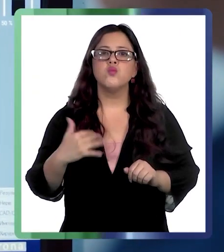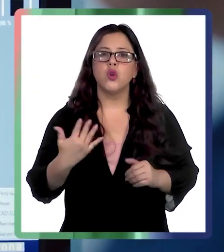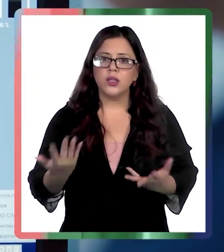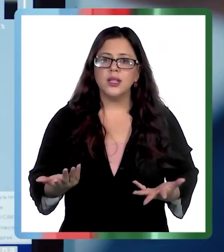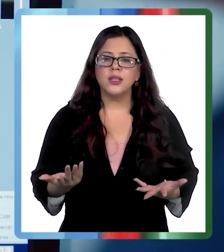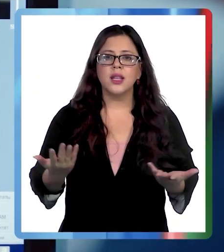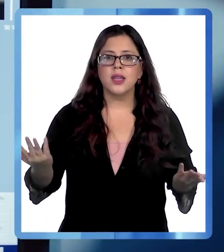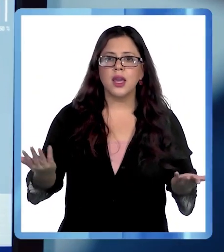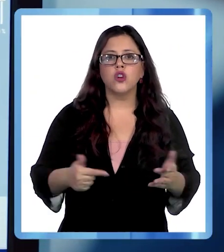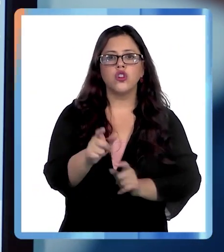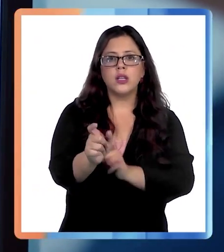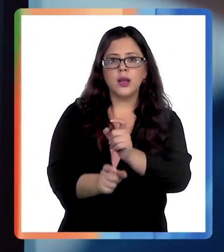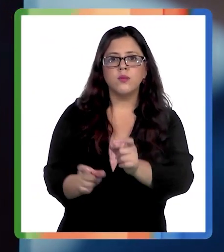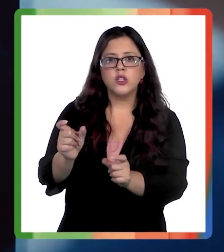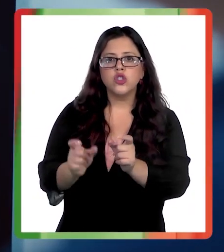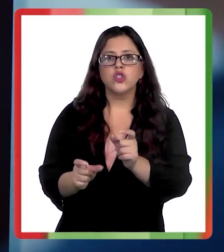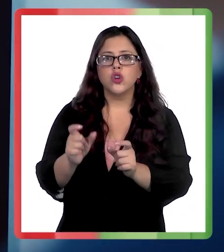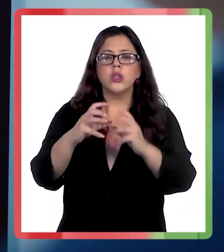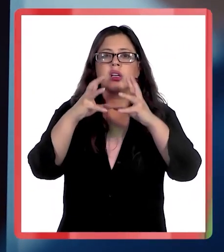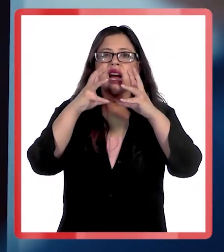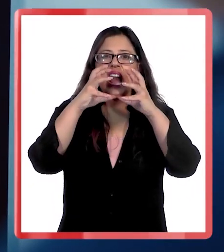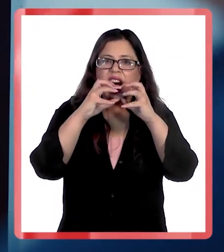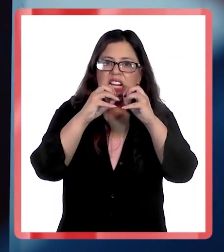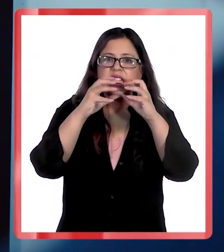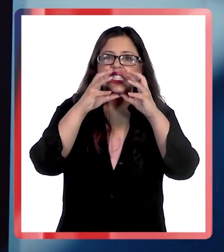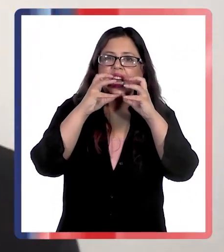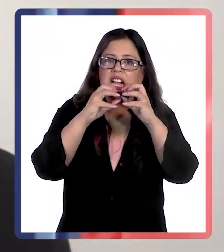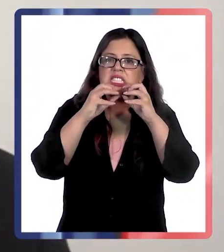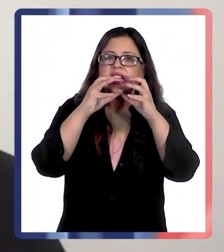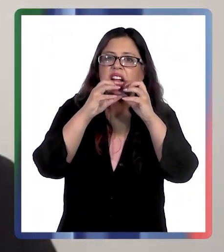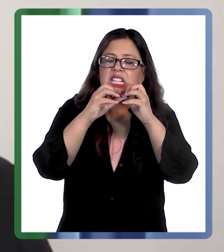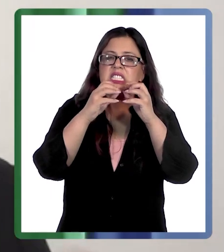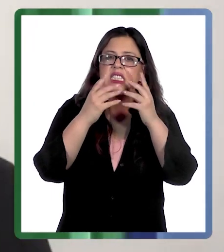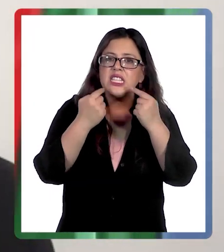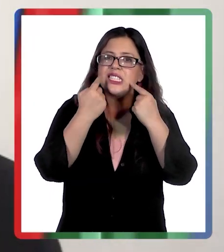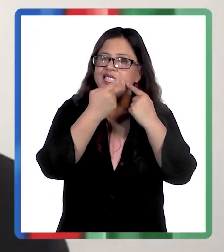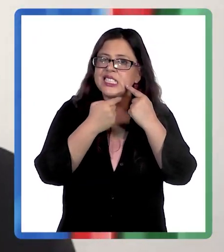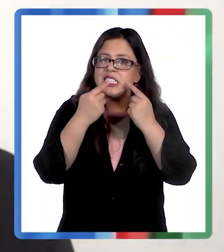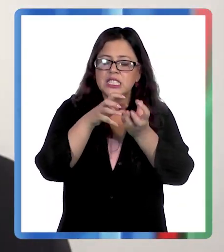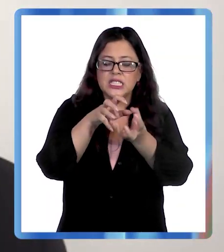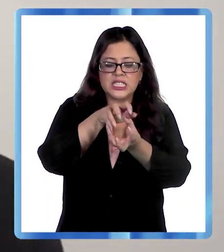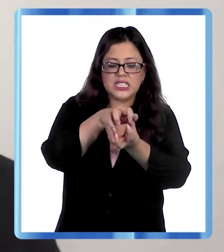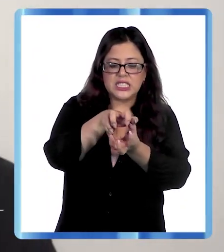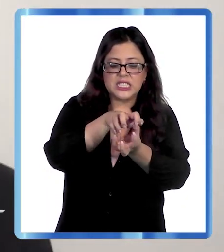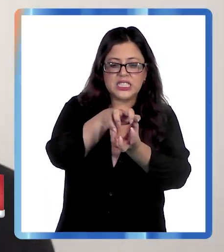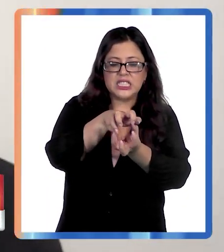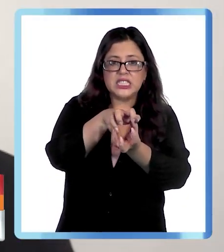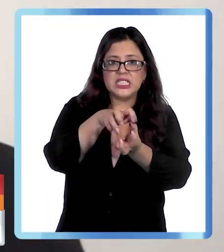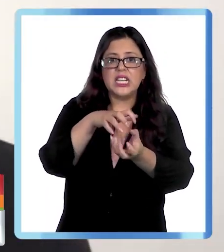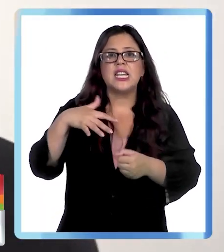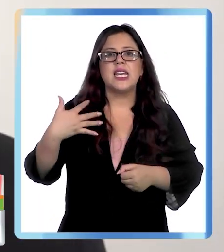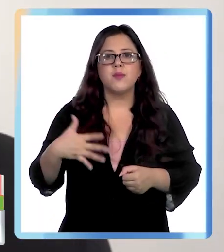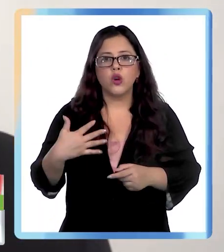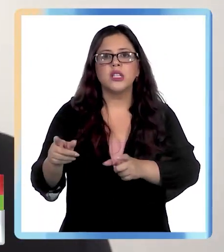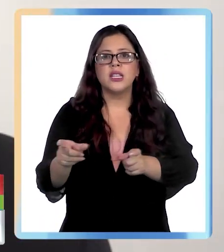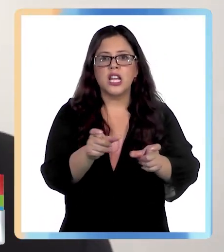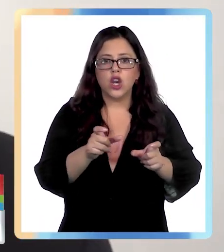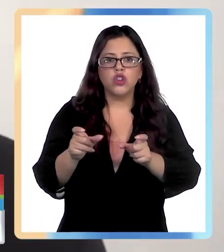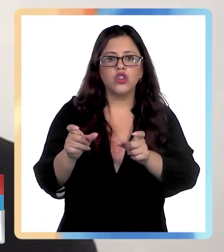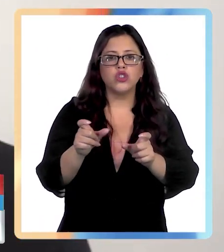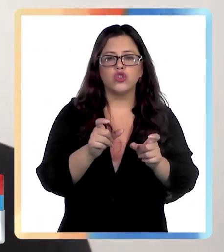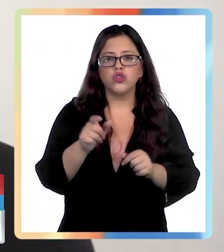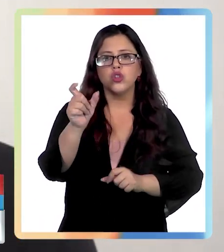sumamente importante con los pacientes que bruan que tienen un desgaste dentario eh importante